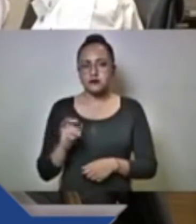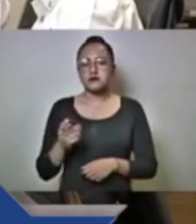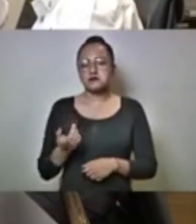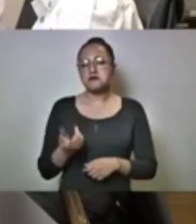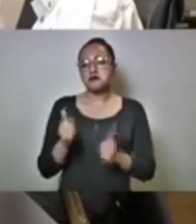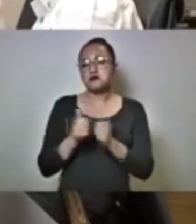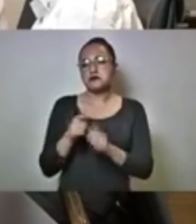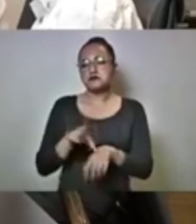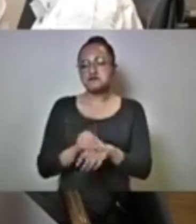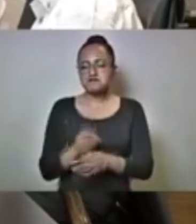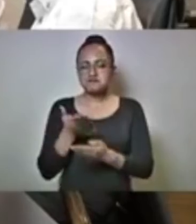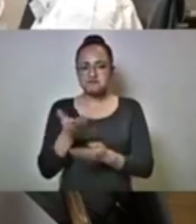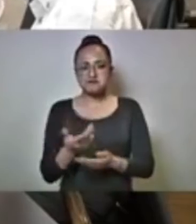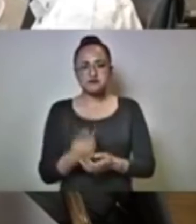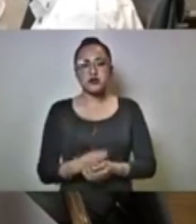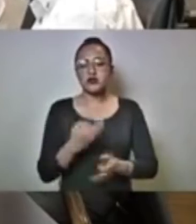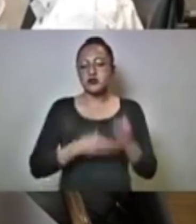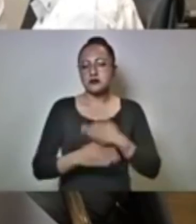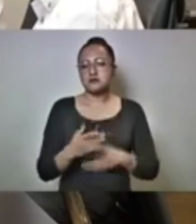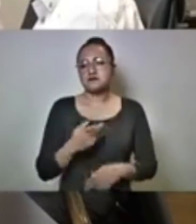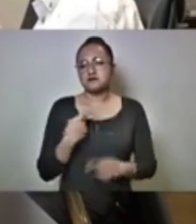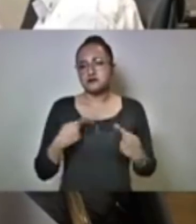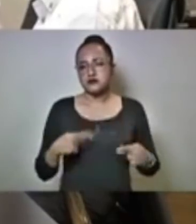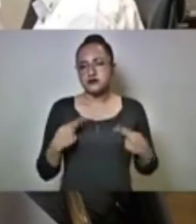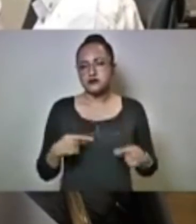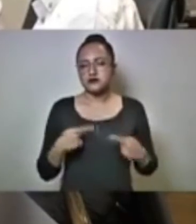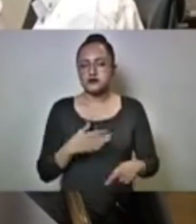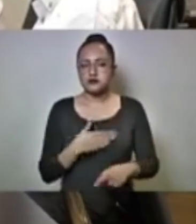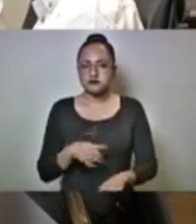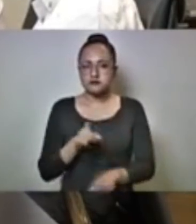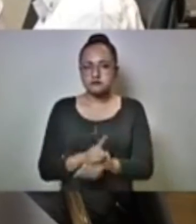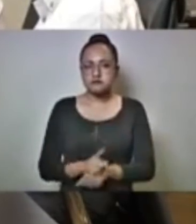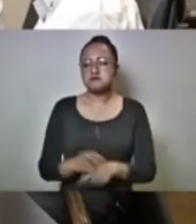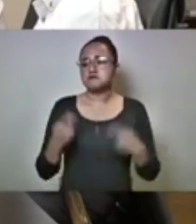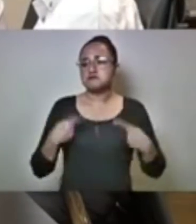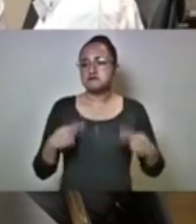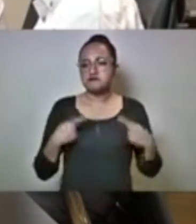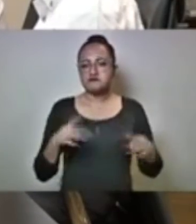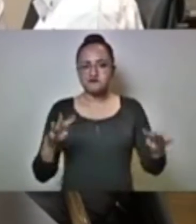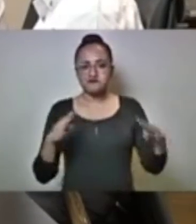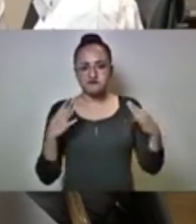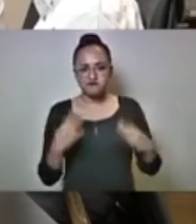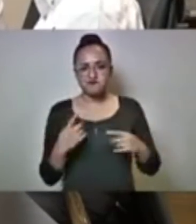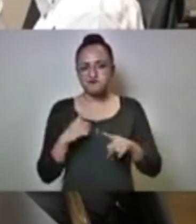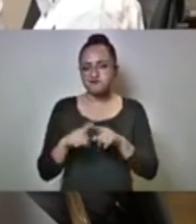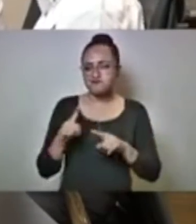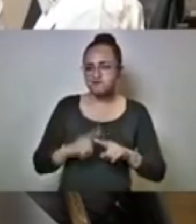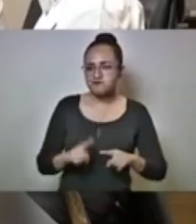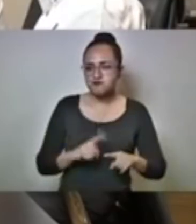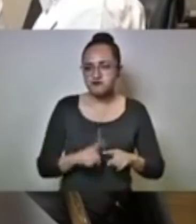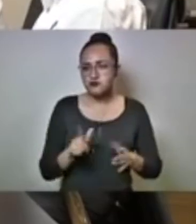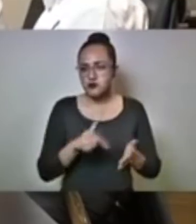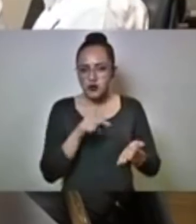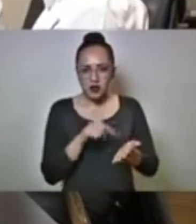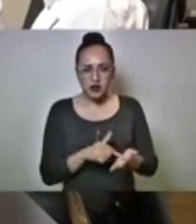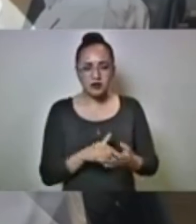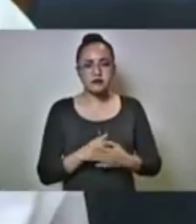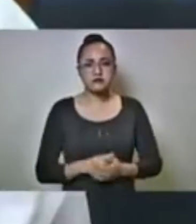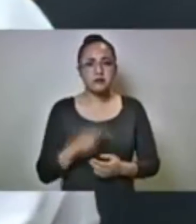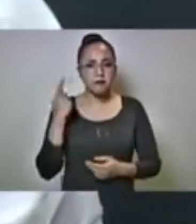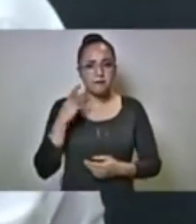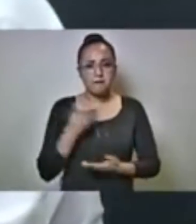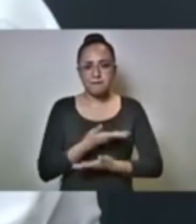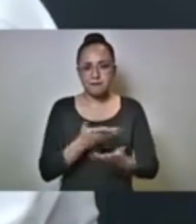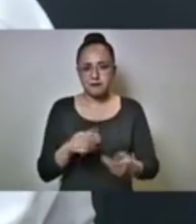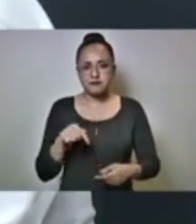municipio de los reyes de juárez ya suma cuatro de funciones en el caso del municipio de tecamachalco dieron a